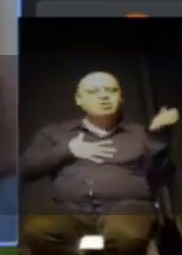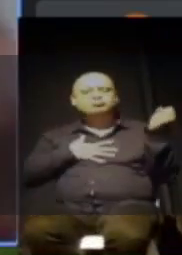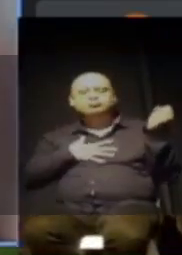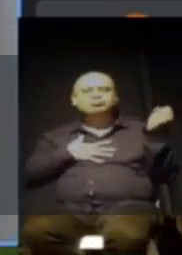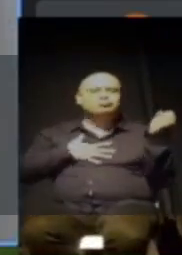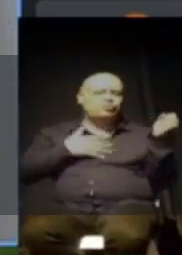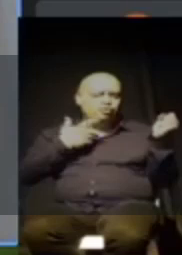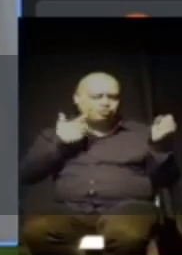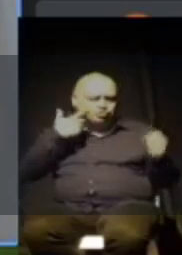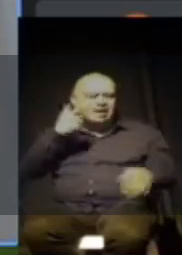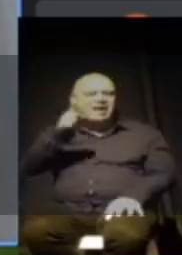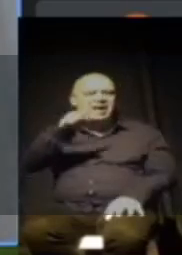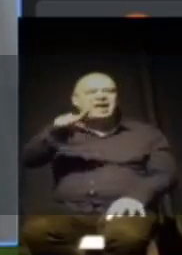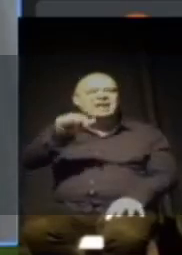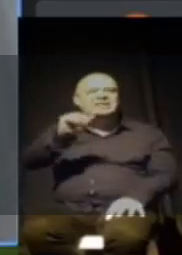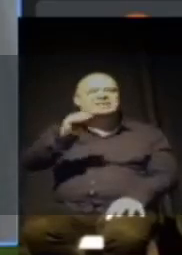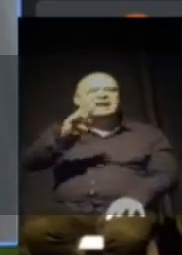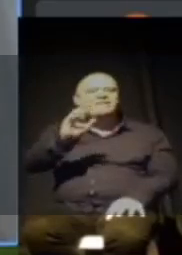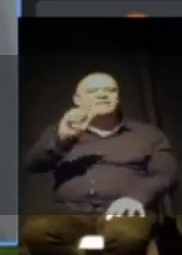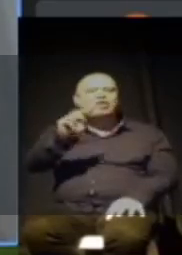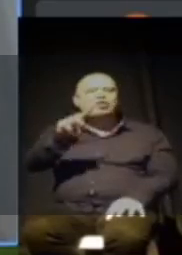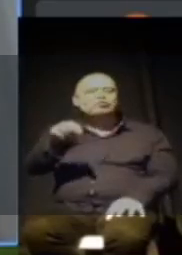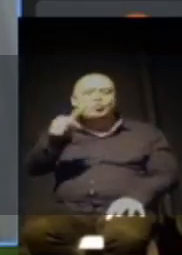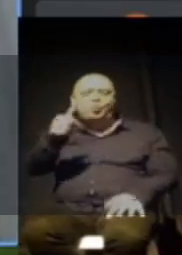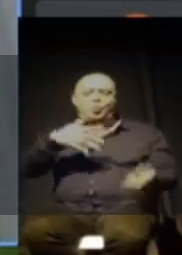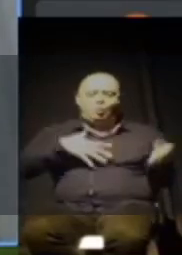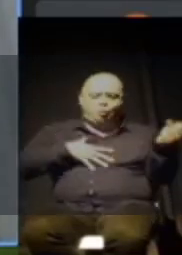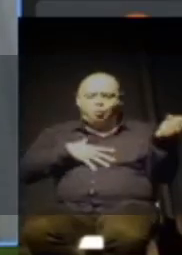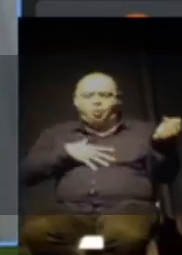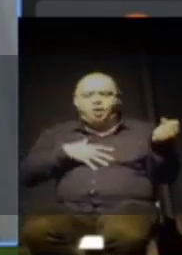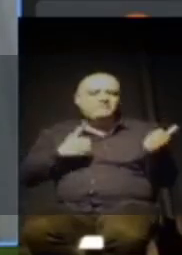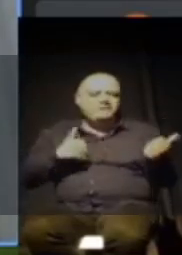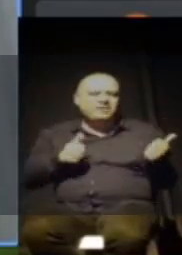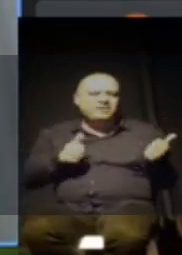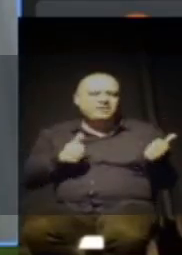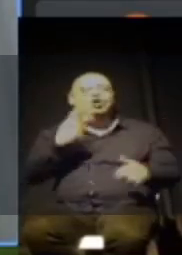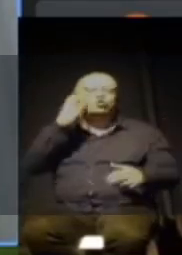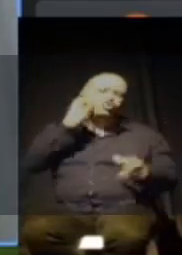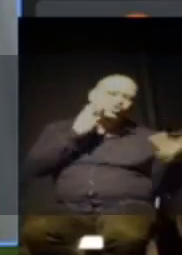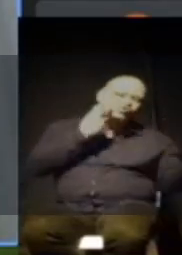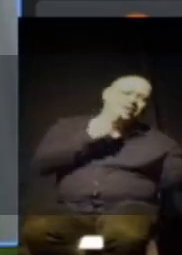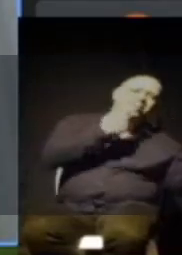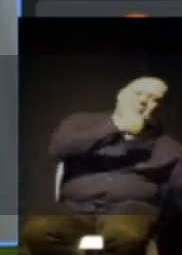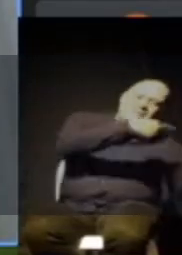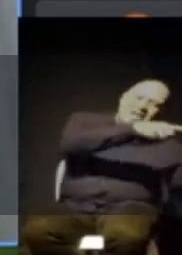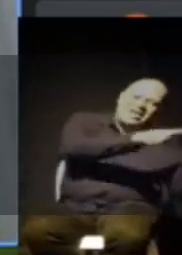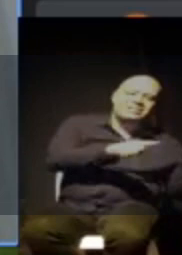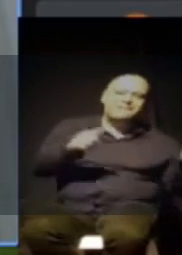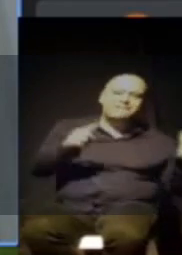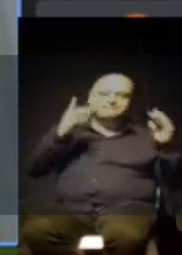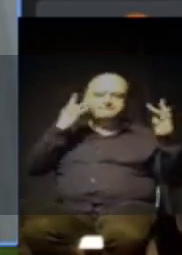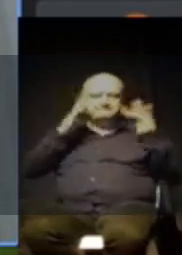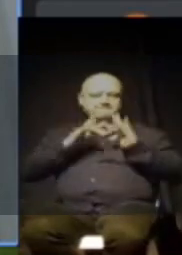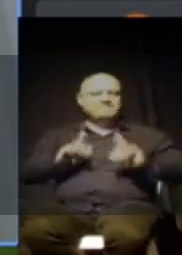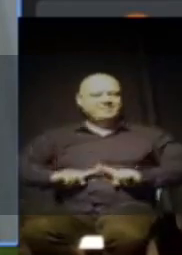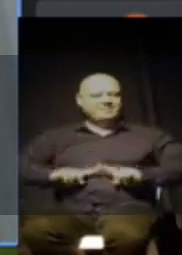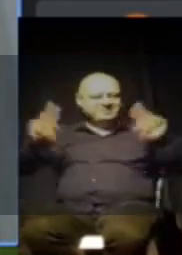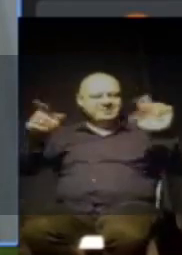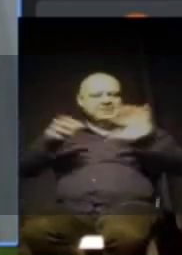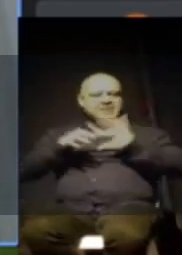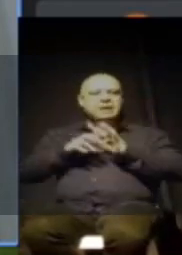y al disfrute y no sé qué, pero aquí estamos hablando de otros asuntos filosóficos, ¿no? Pero esto pasa